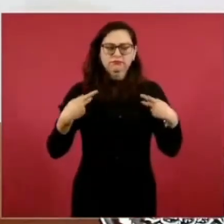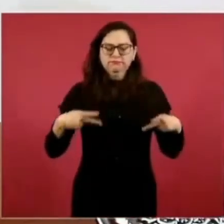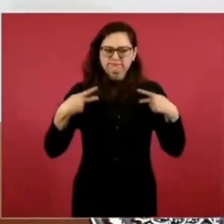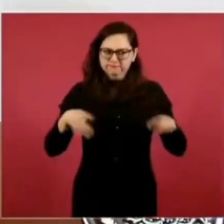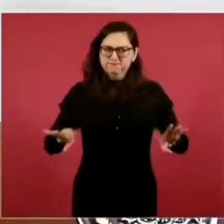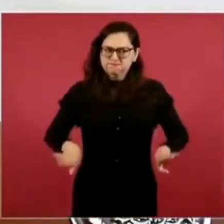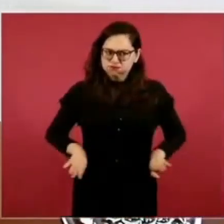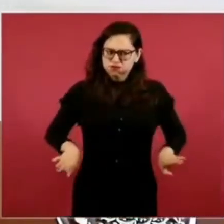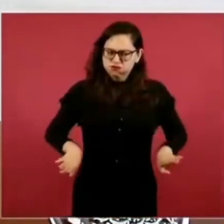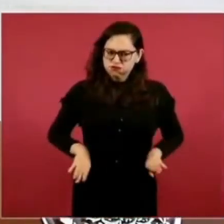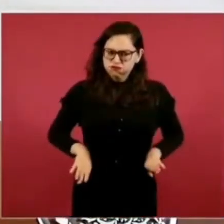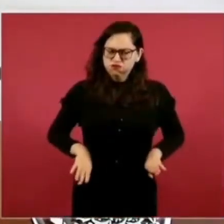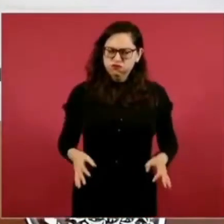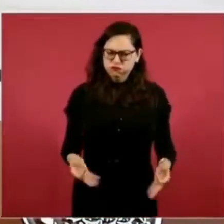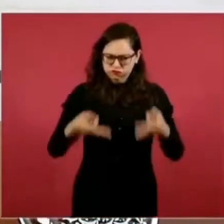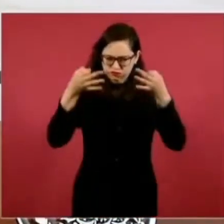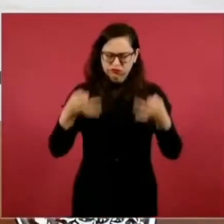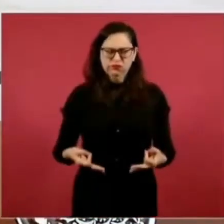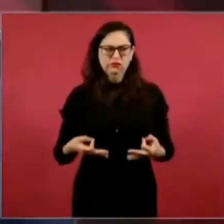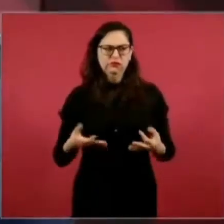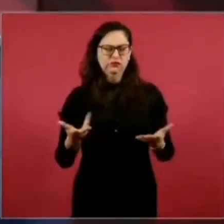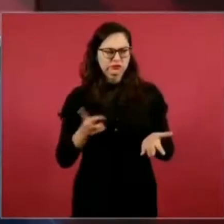con Con